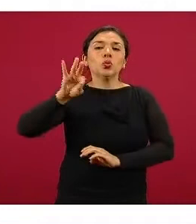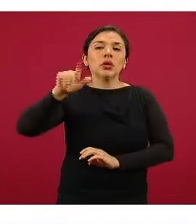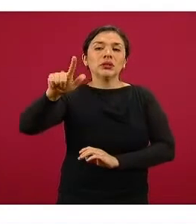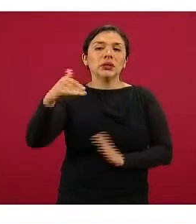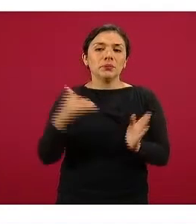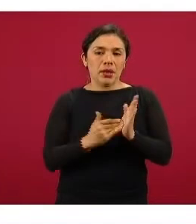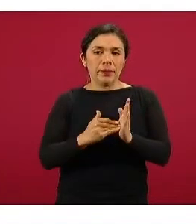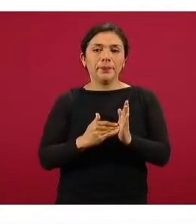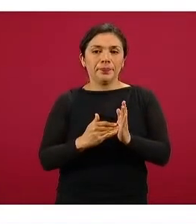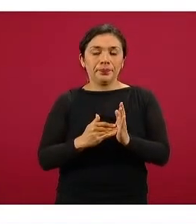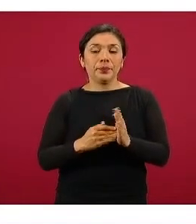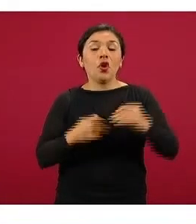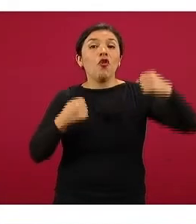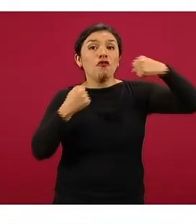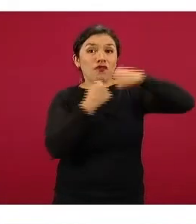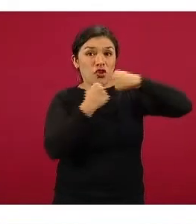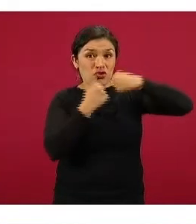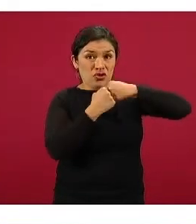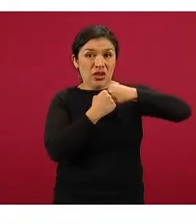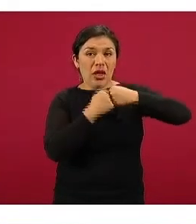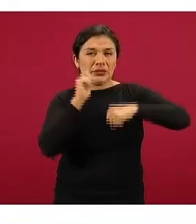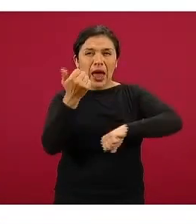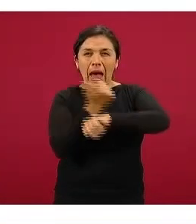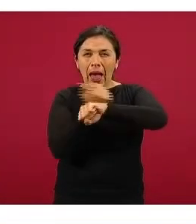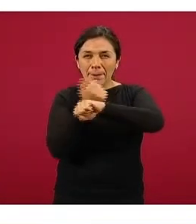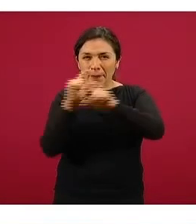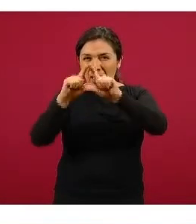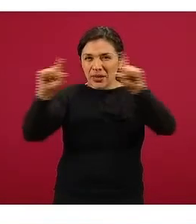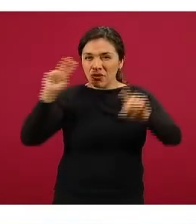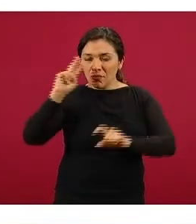6.847.000. Los fronterizos, que es el amarillo,